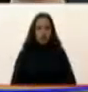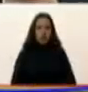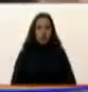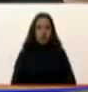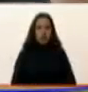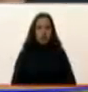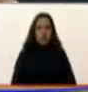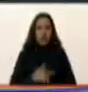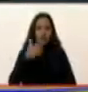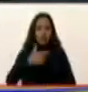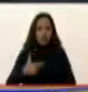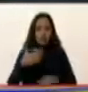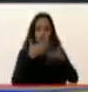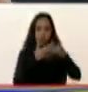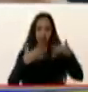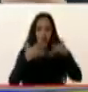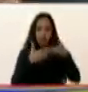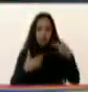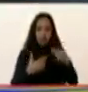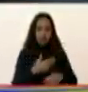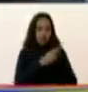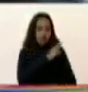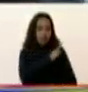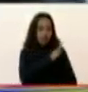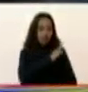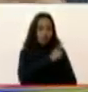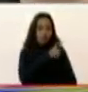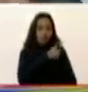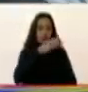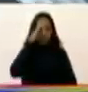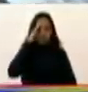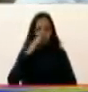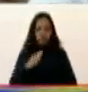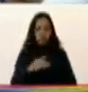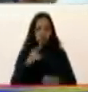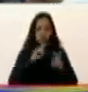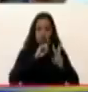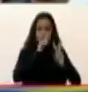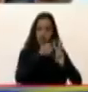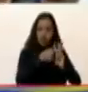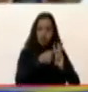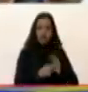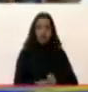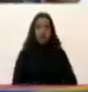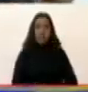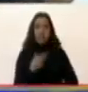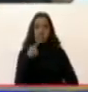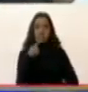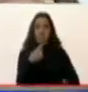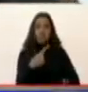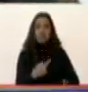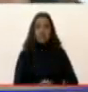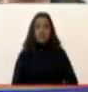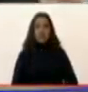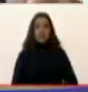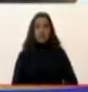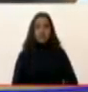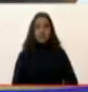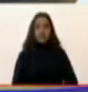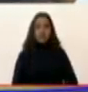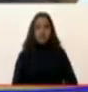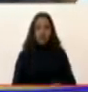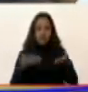el coronel Nightingale, el coronel Sutton, el coronel Wilson, dicen: Las